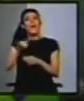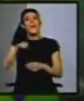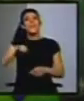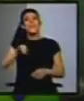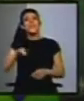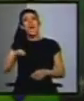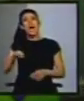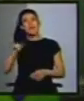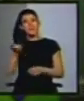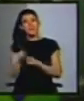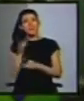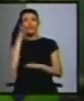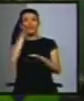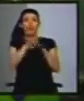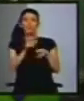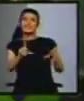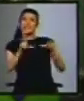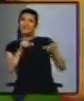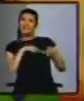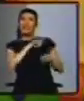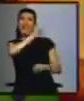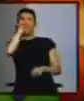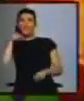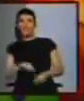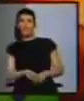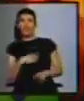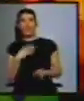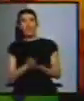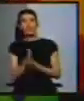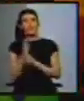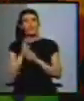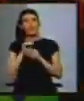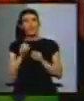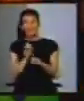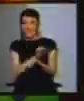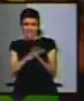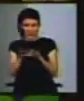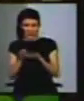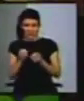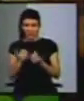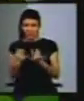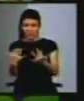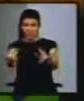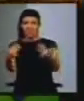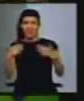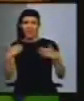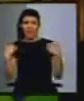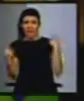diferentes eventos musicales gratuitos que lideró fueron poco a poco consagrando el fenómeno.